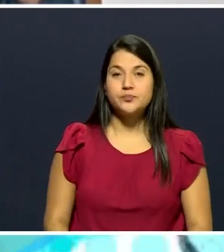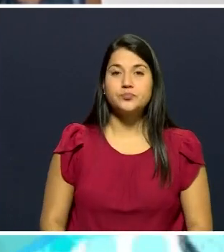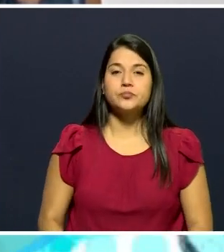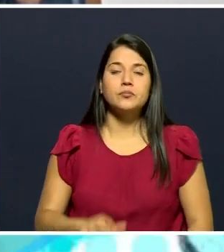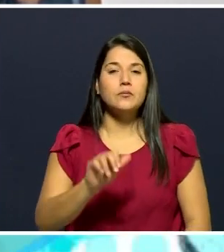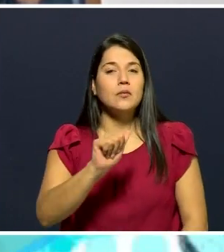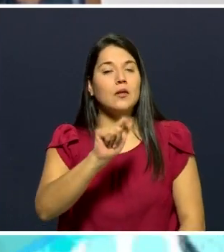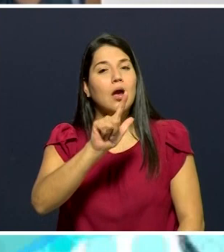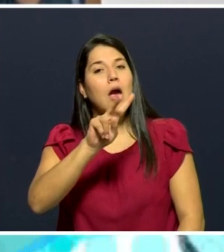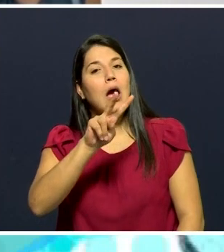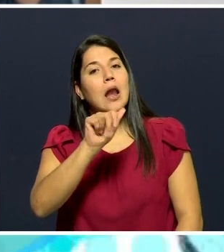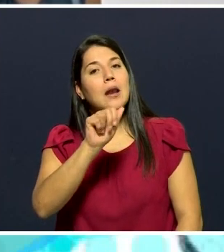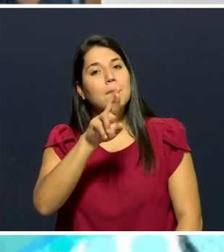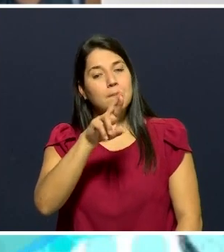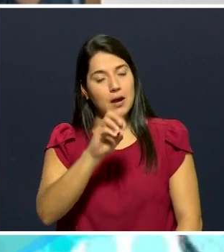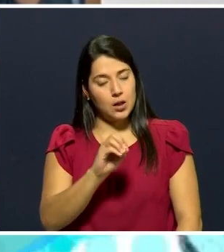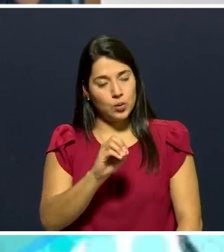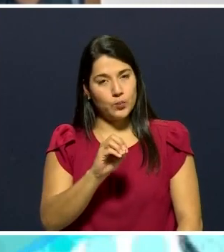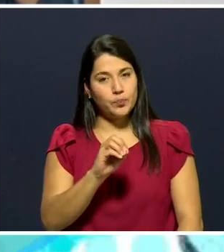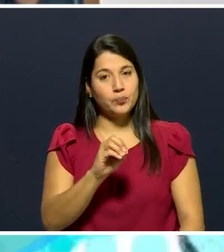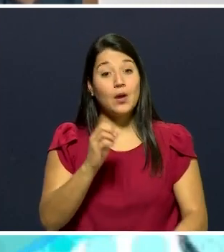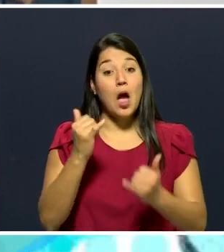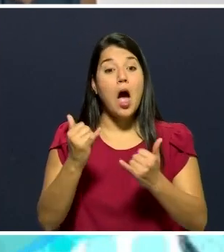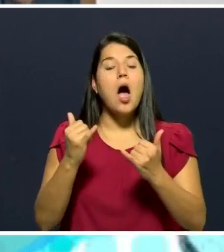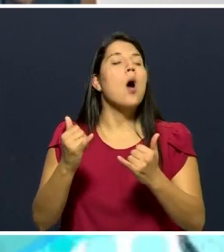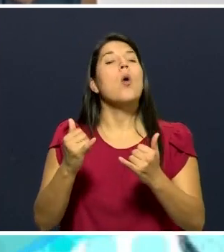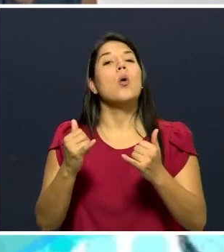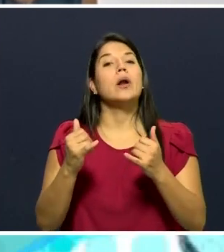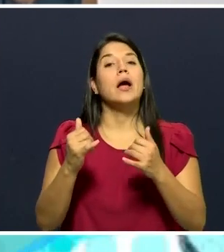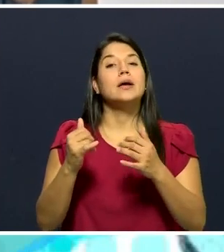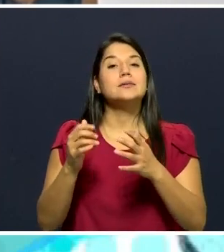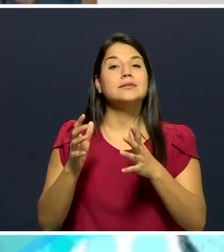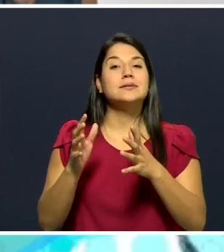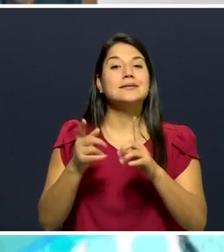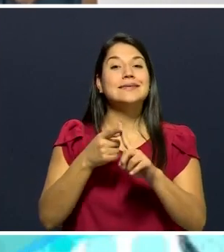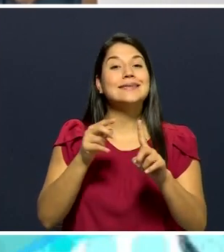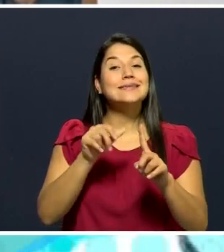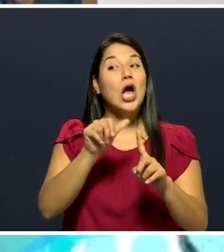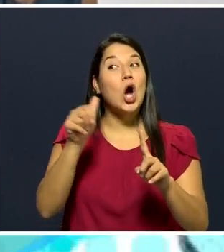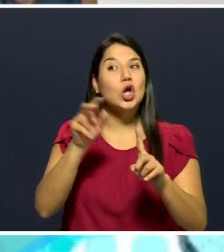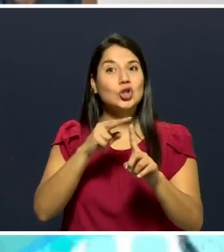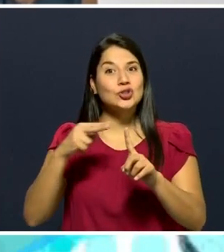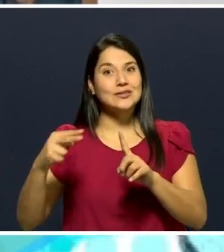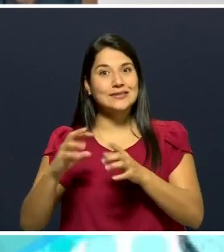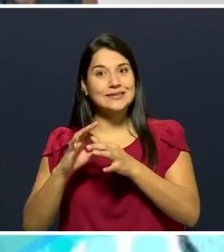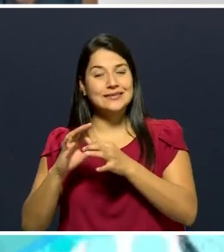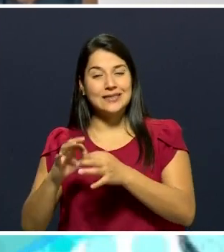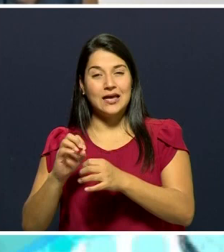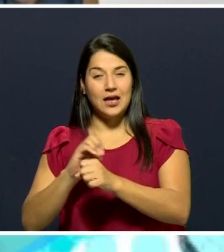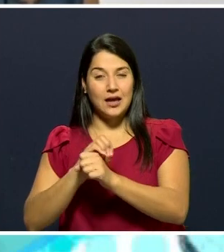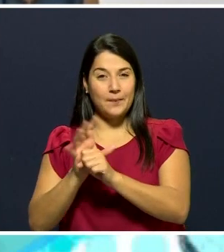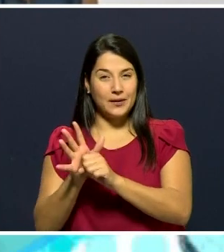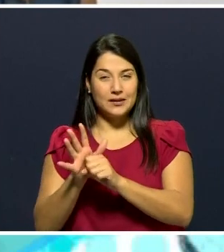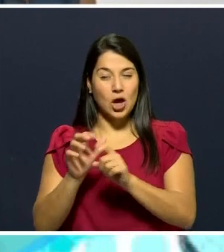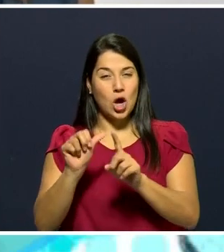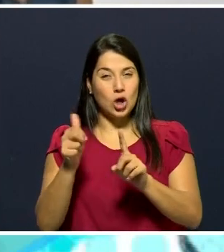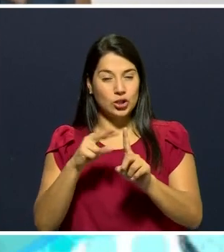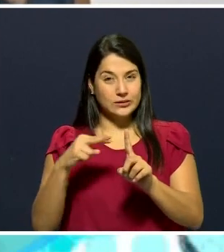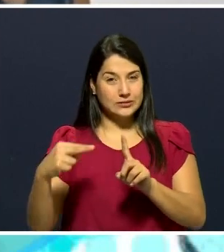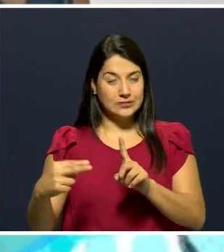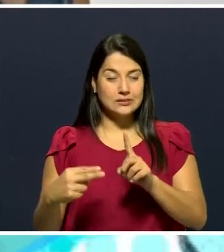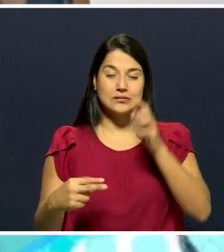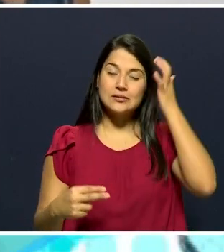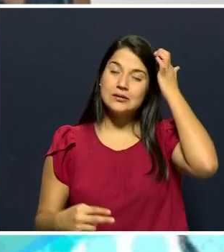Álvaro, en la otra acera del efecto pandemia, para ponerle alguna figura a este